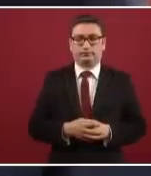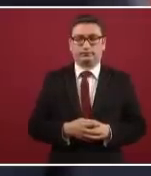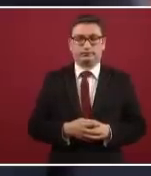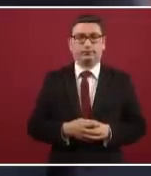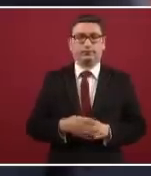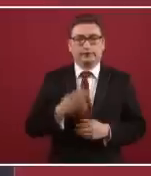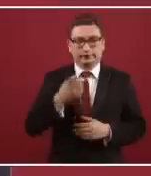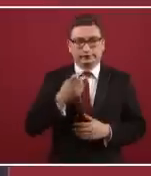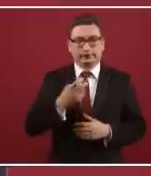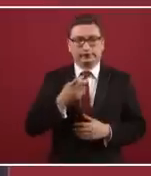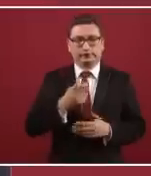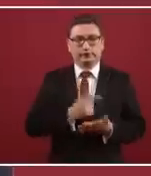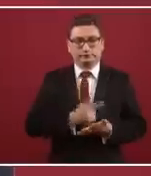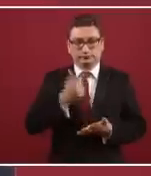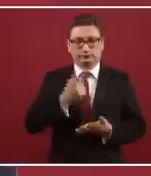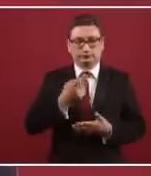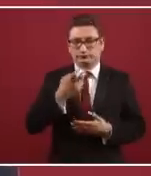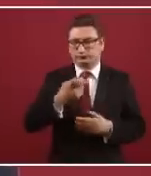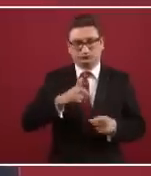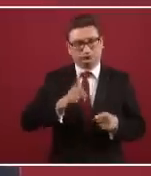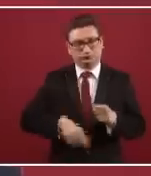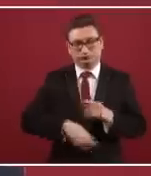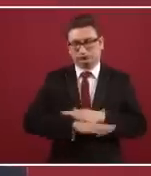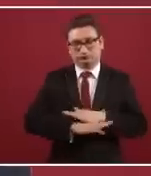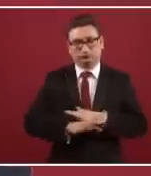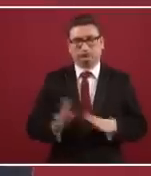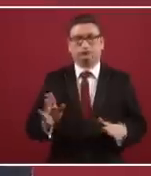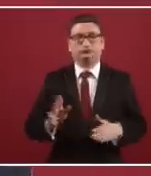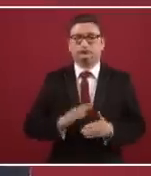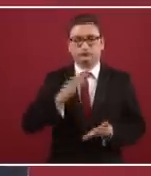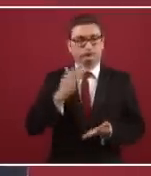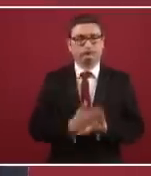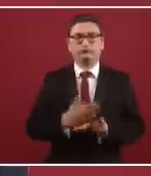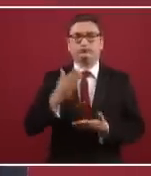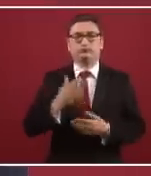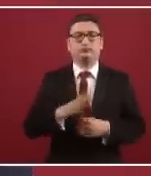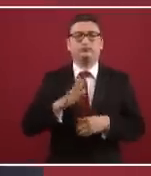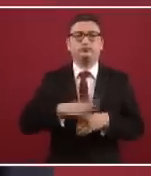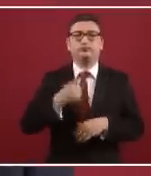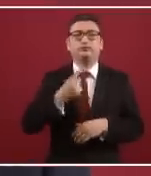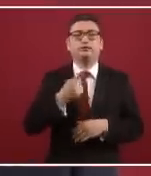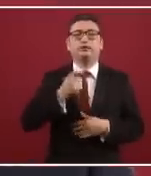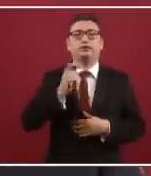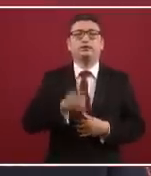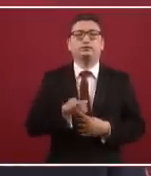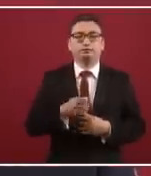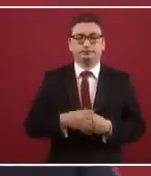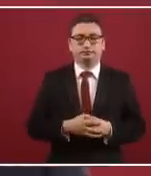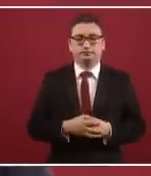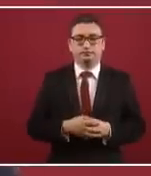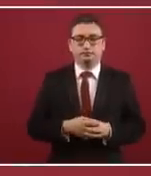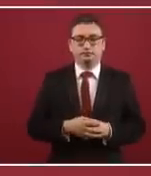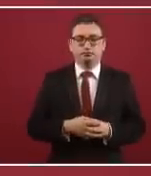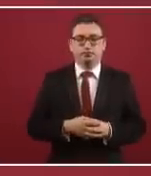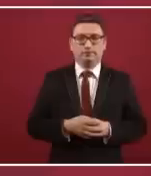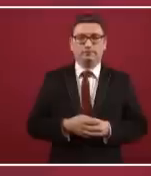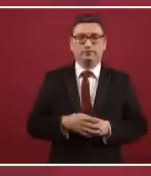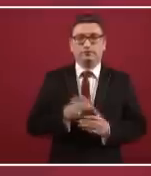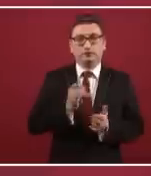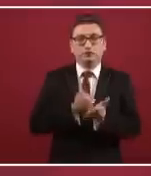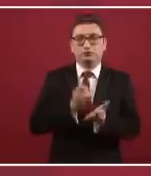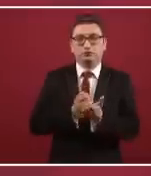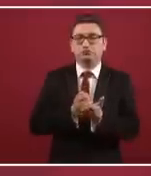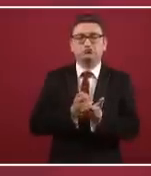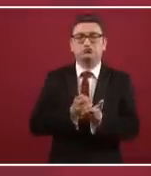Tenemos que terminar con todo eso, porque significa, entre otras cosas, evadir